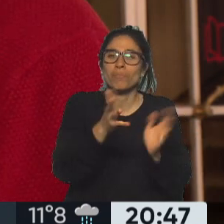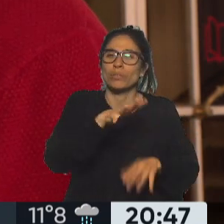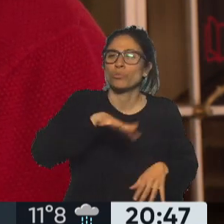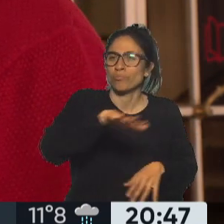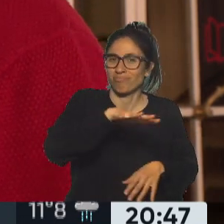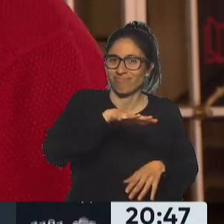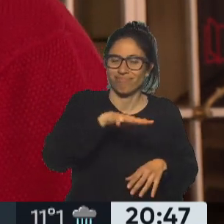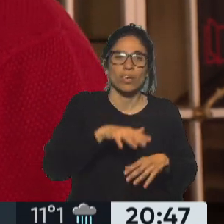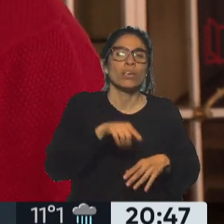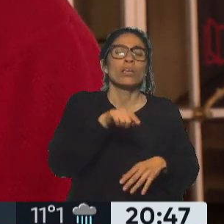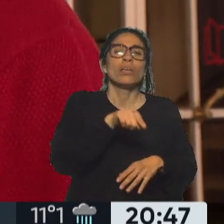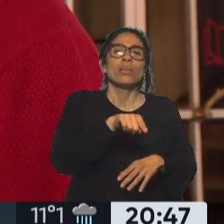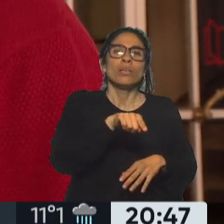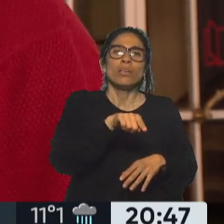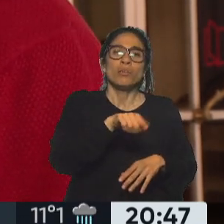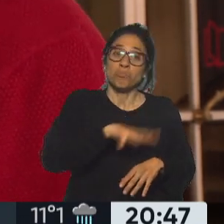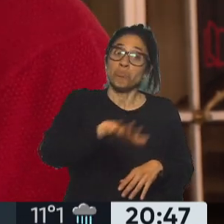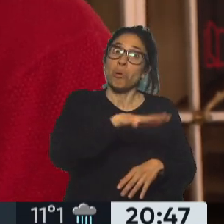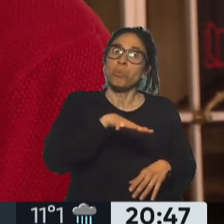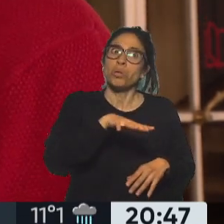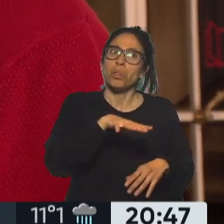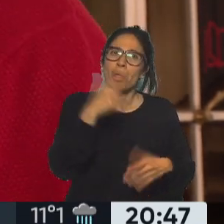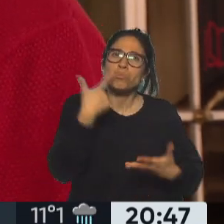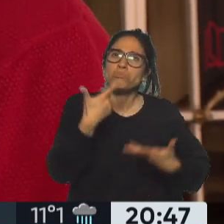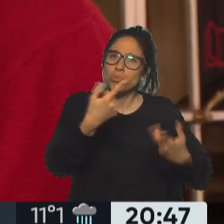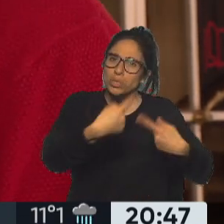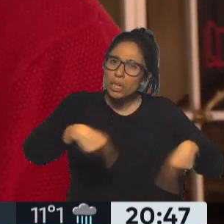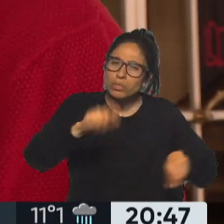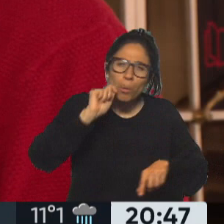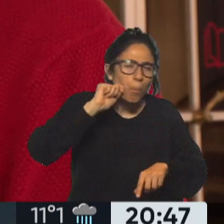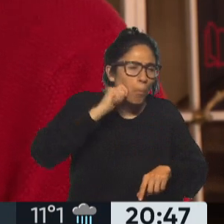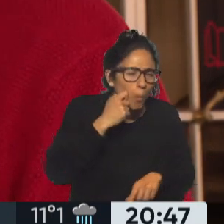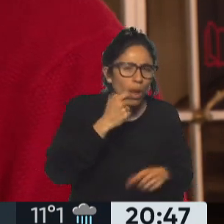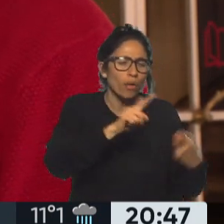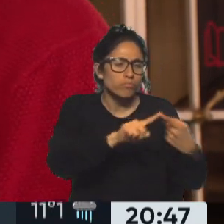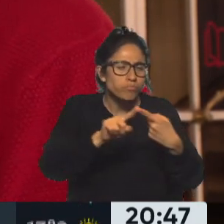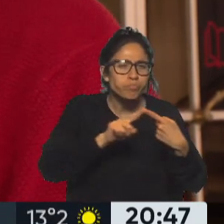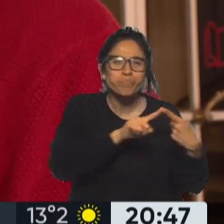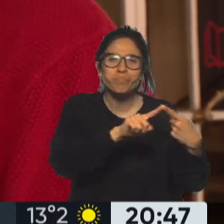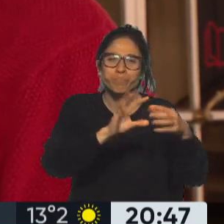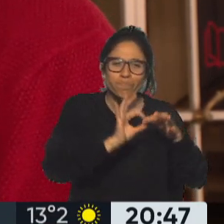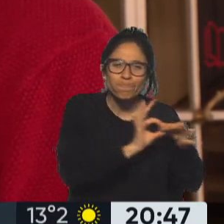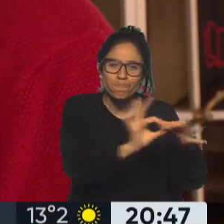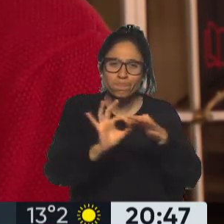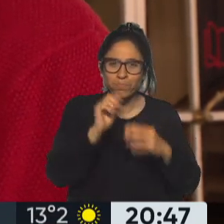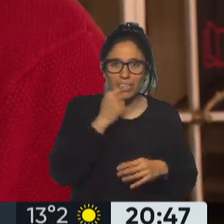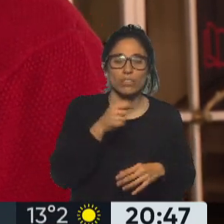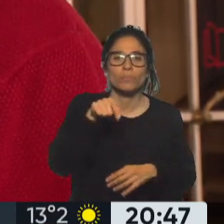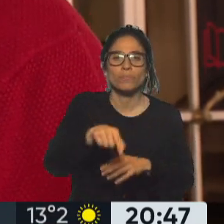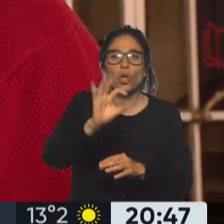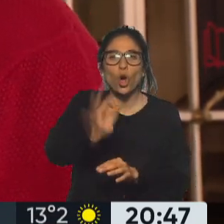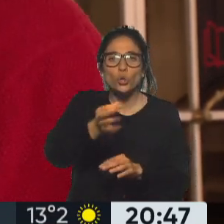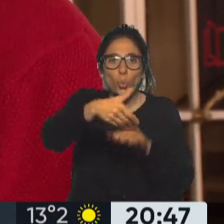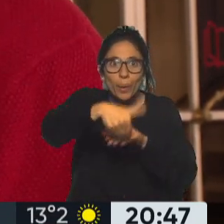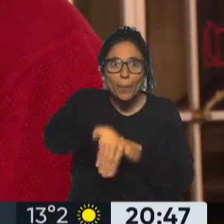maravillosa. Estamos muy contentos de eso. Y en octubre se va a estrenar lo que va a ser la primera parte, o sea, la primera obra de este proyecto, que